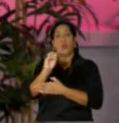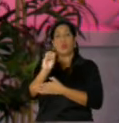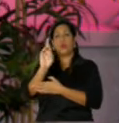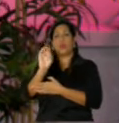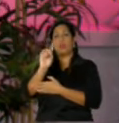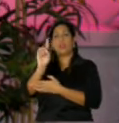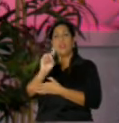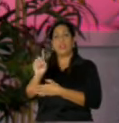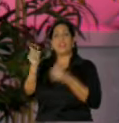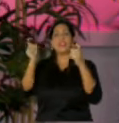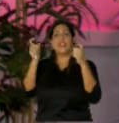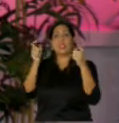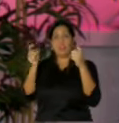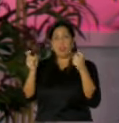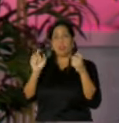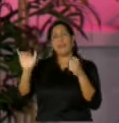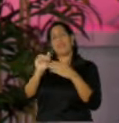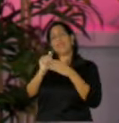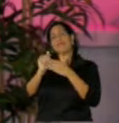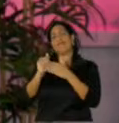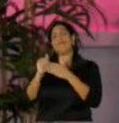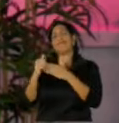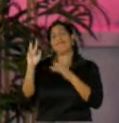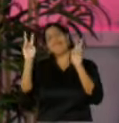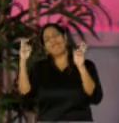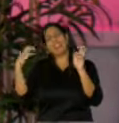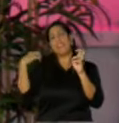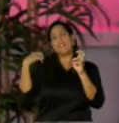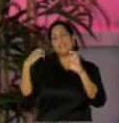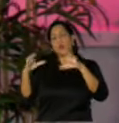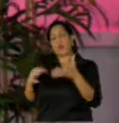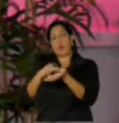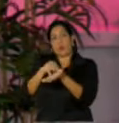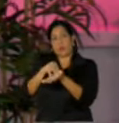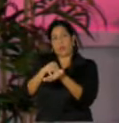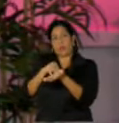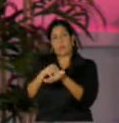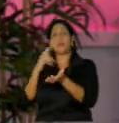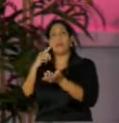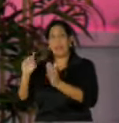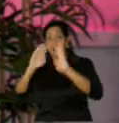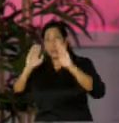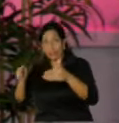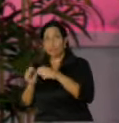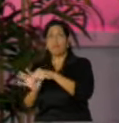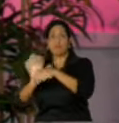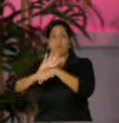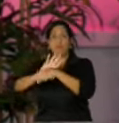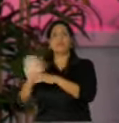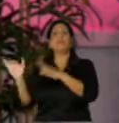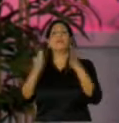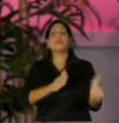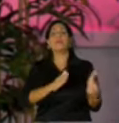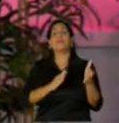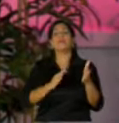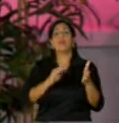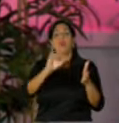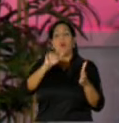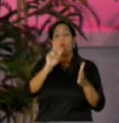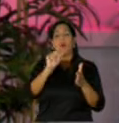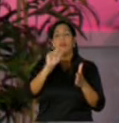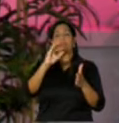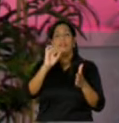del Recinto de Ciencias Médicas, quien lidera los esfuerzos del Task Force COVID-19. Además, el doctor Juan Carlos Reyes, director de Bioestadística